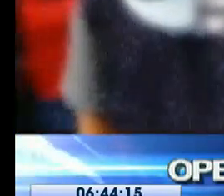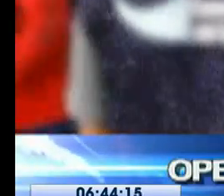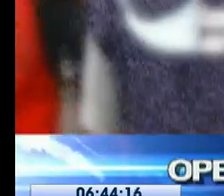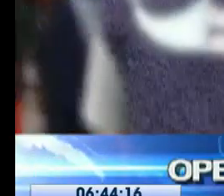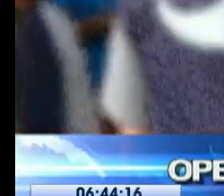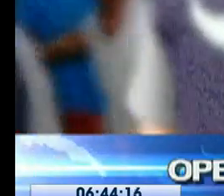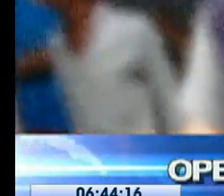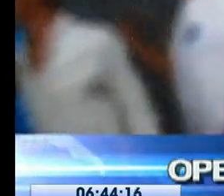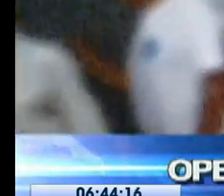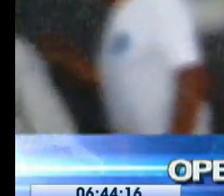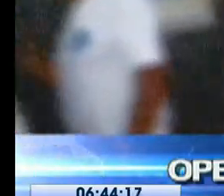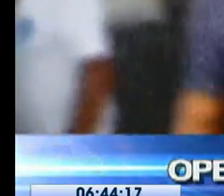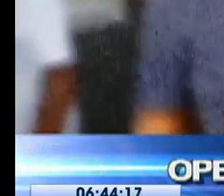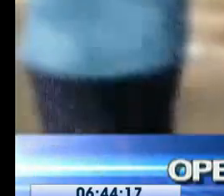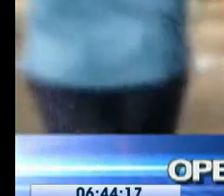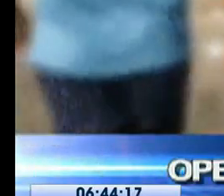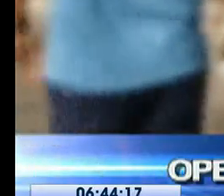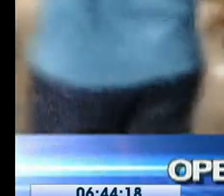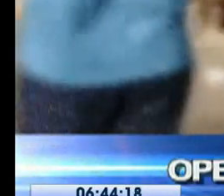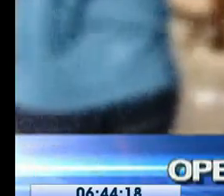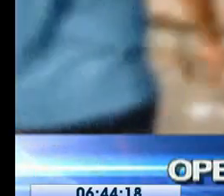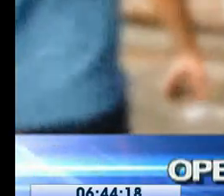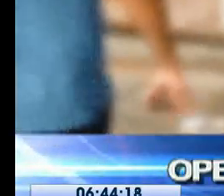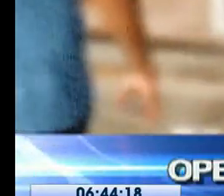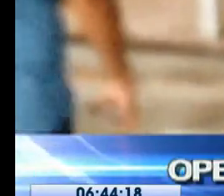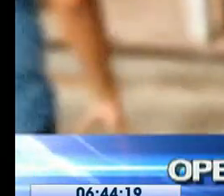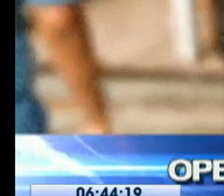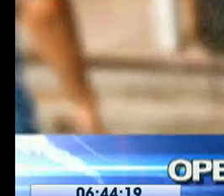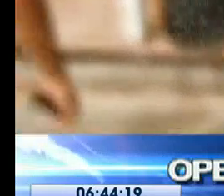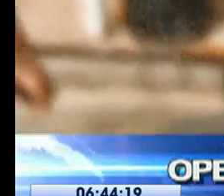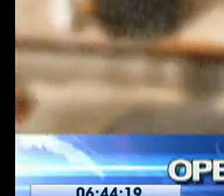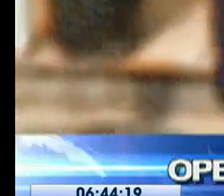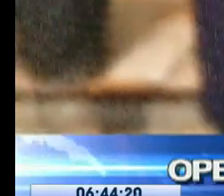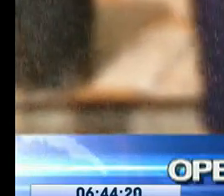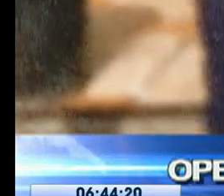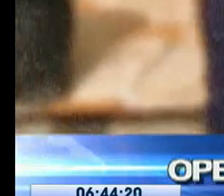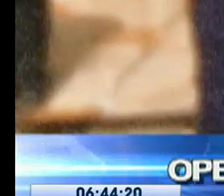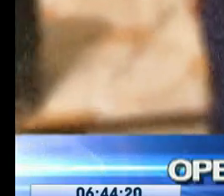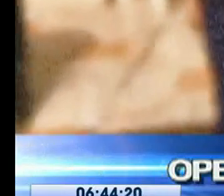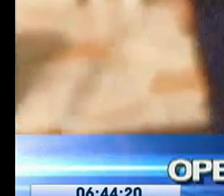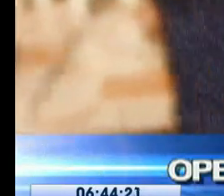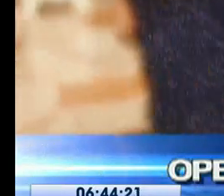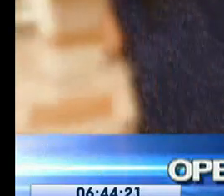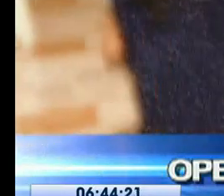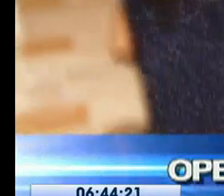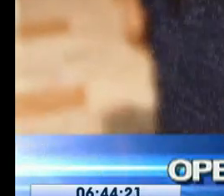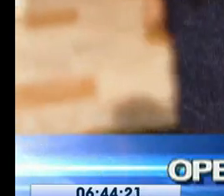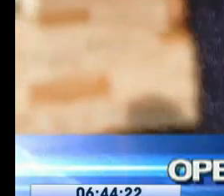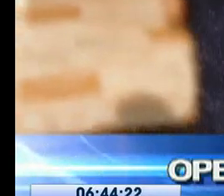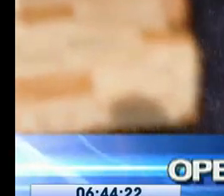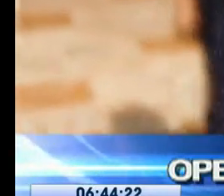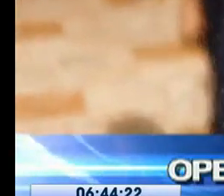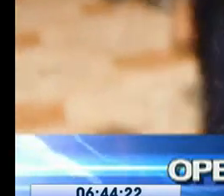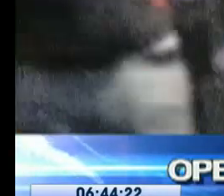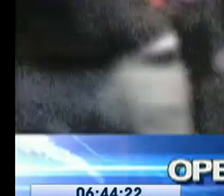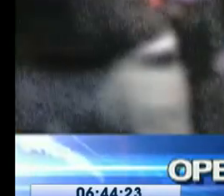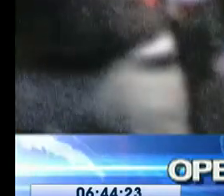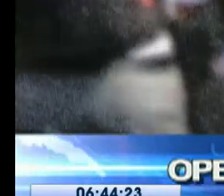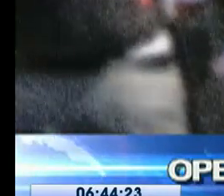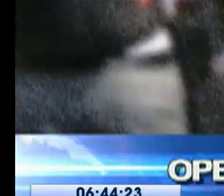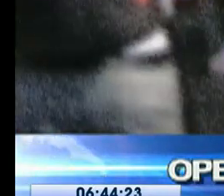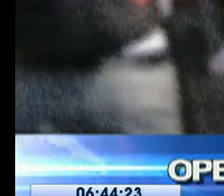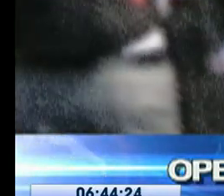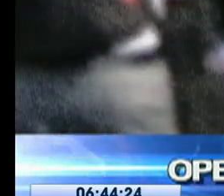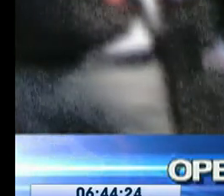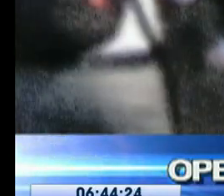Clausuran dos locales durante un operativo llevado a cabo por la intendencia en el barrio de Tolerancia en Guayaquil. La falta de documentación